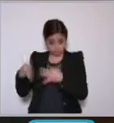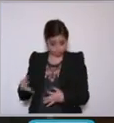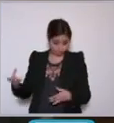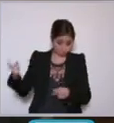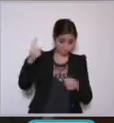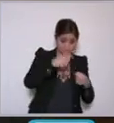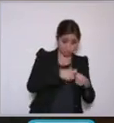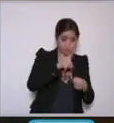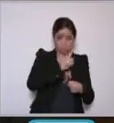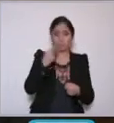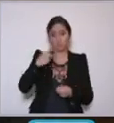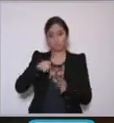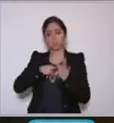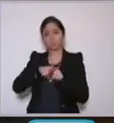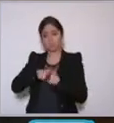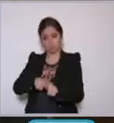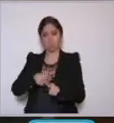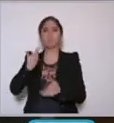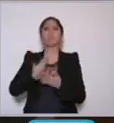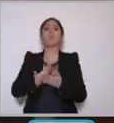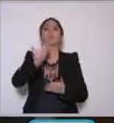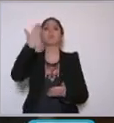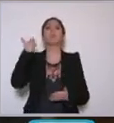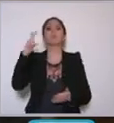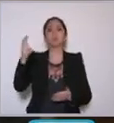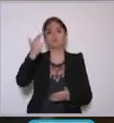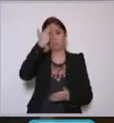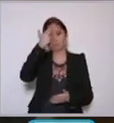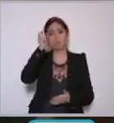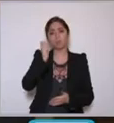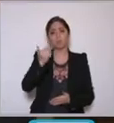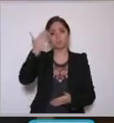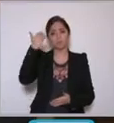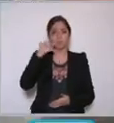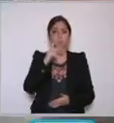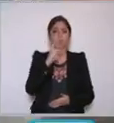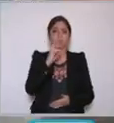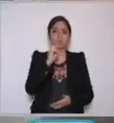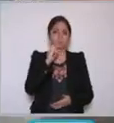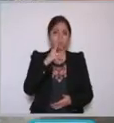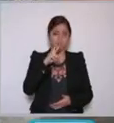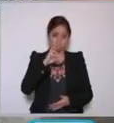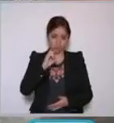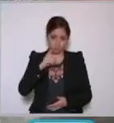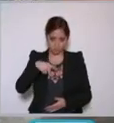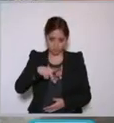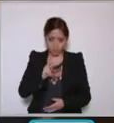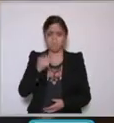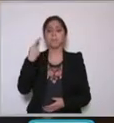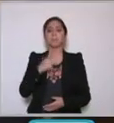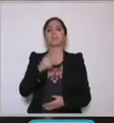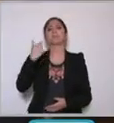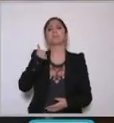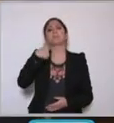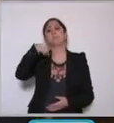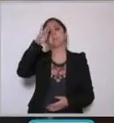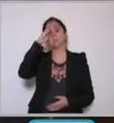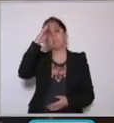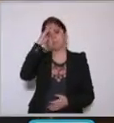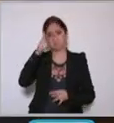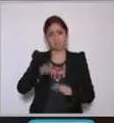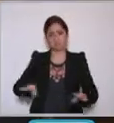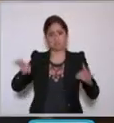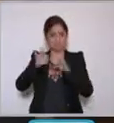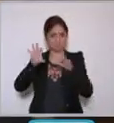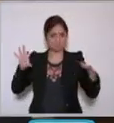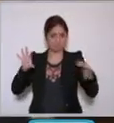están, ¿no? Sí. Y el primero del que vamos a hablar, ya habíamos hablado porque fueron parte de Com Rock, pero yo siento que es importante hablar